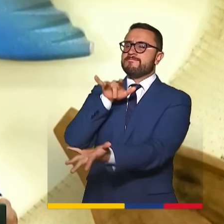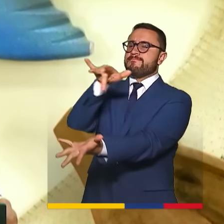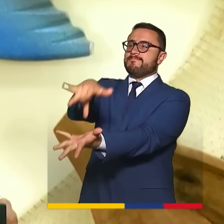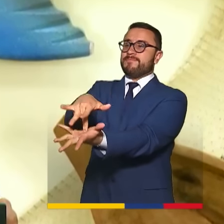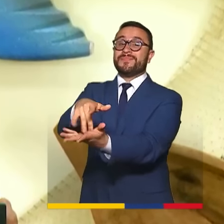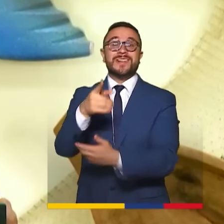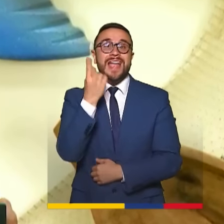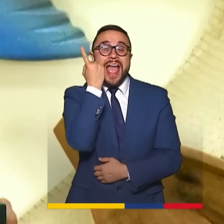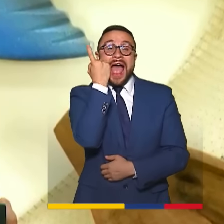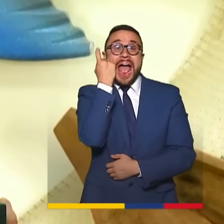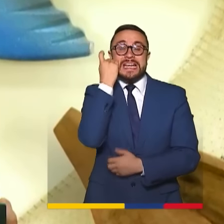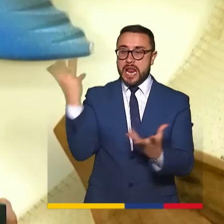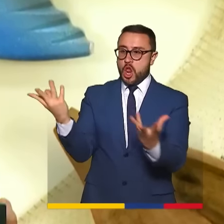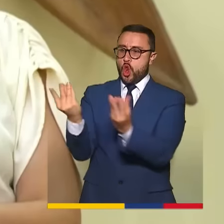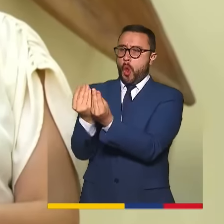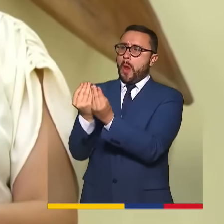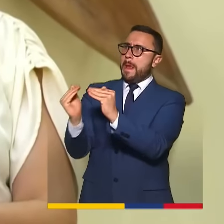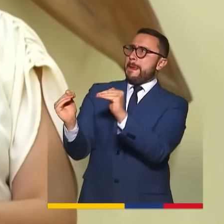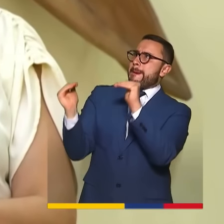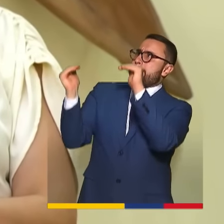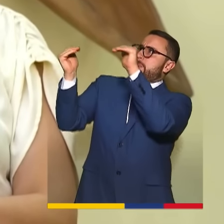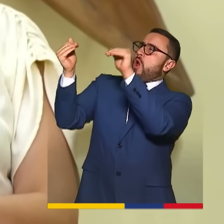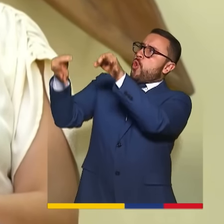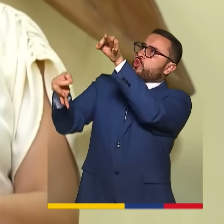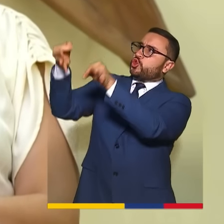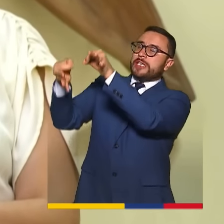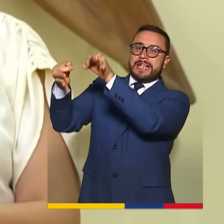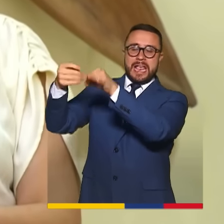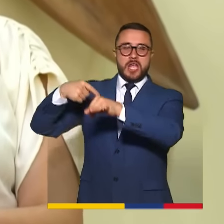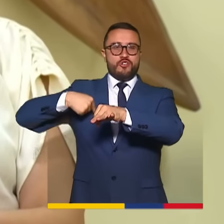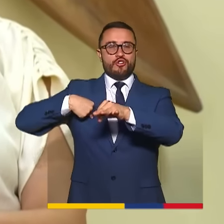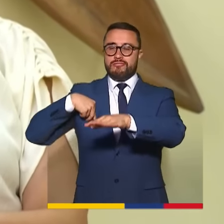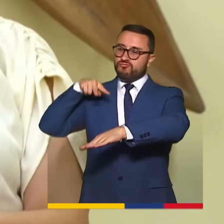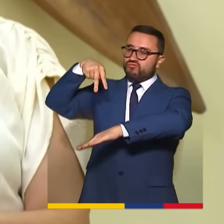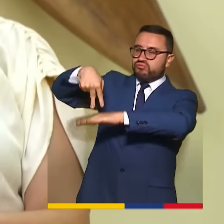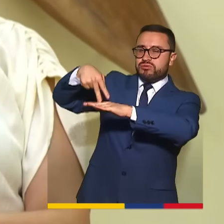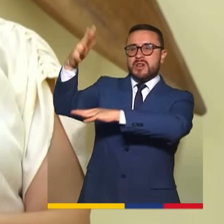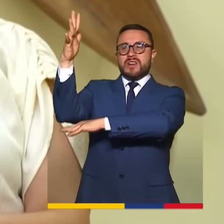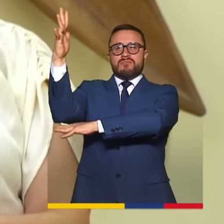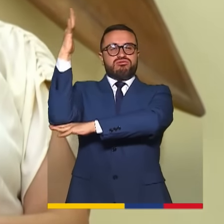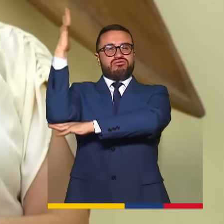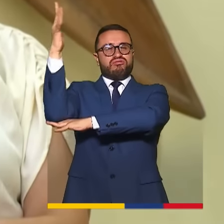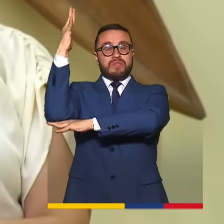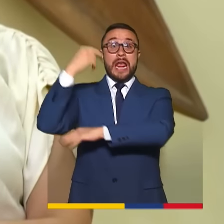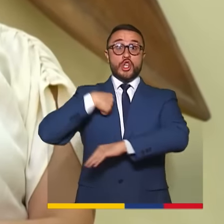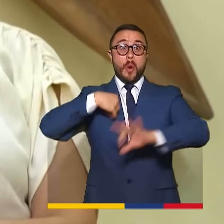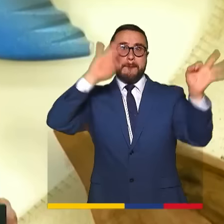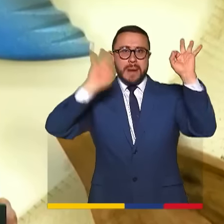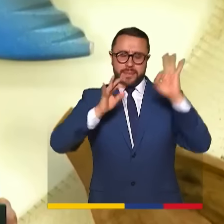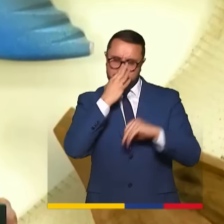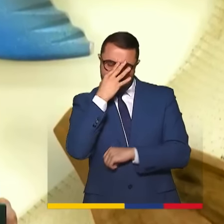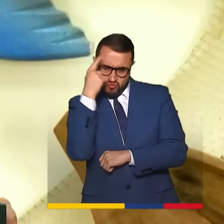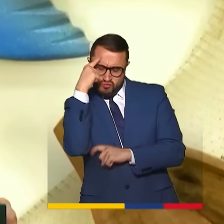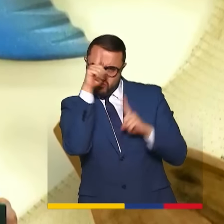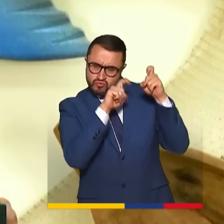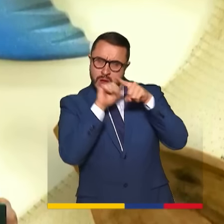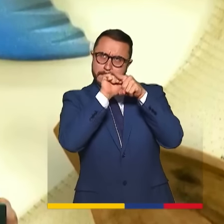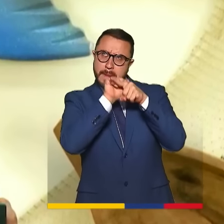ante la Corte Suprema de Justicia. Creo que iba a ser un bonito discurso, lo había pensado,